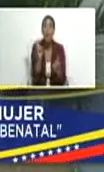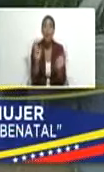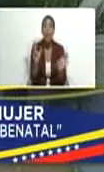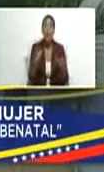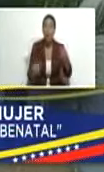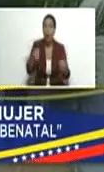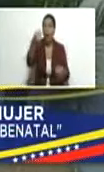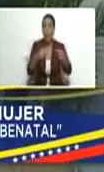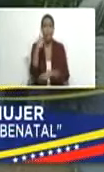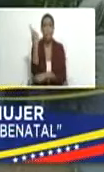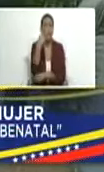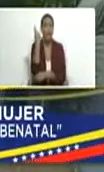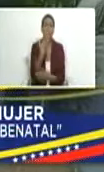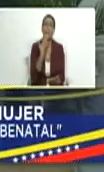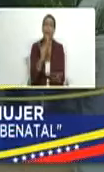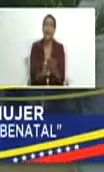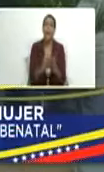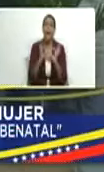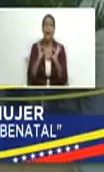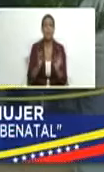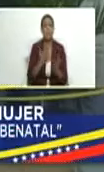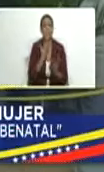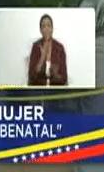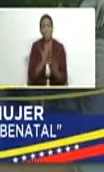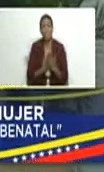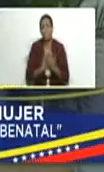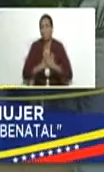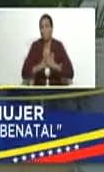me siento agradecida.